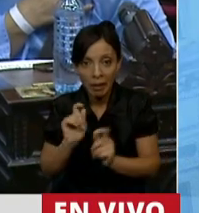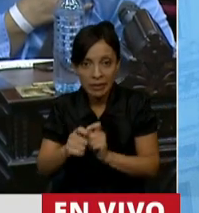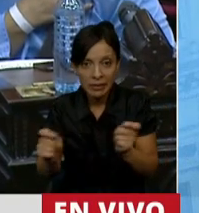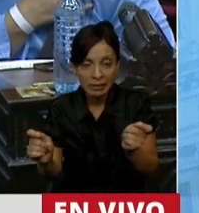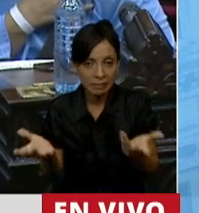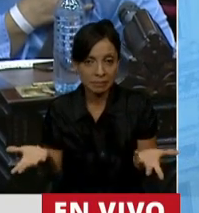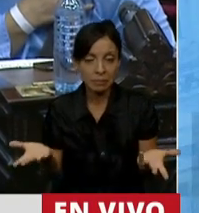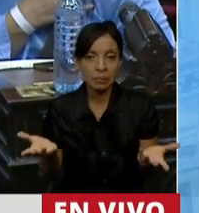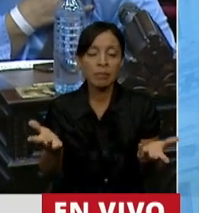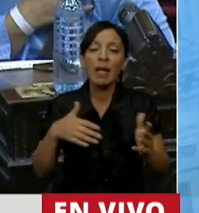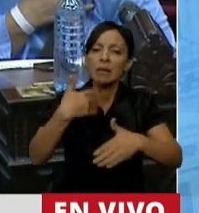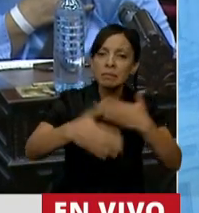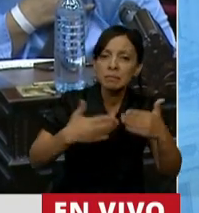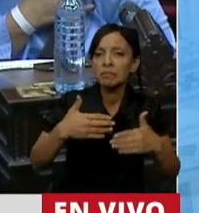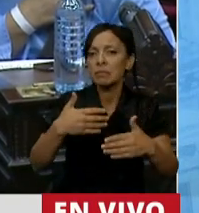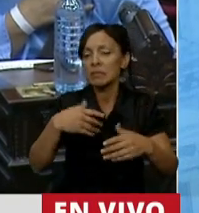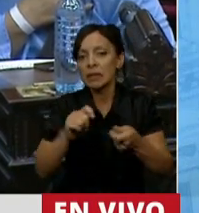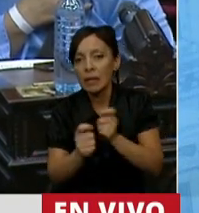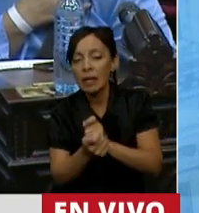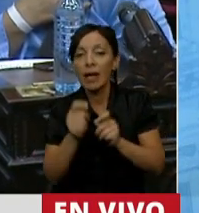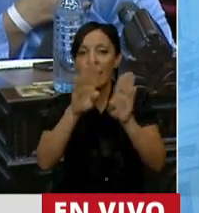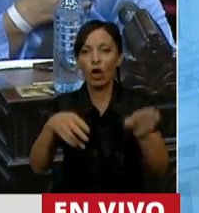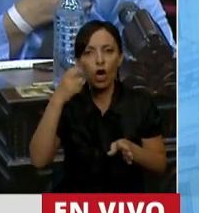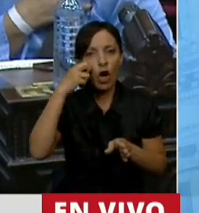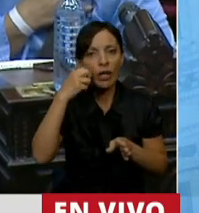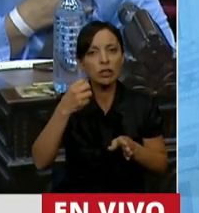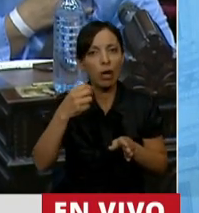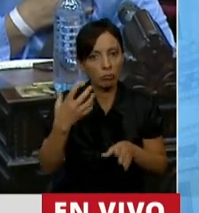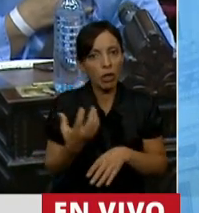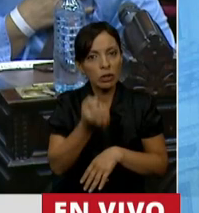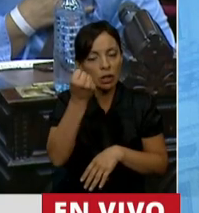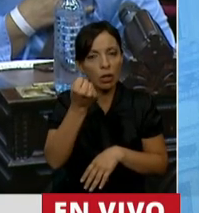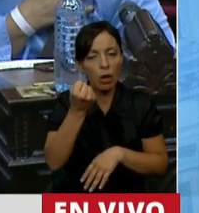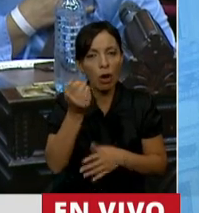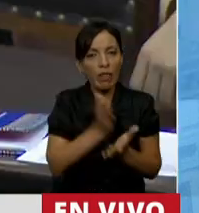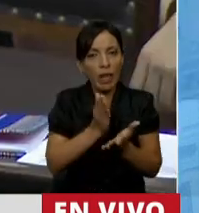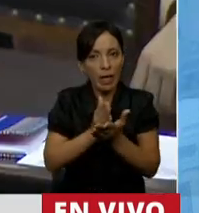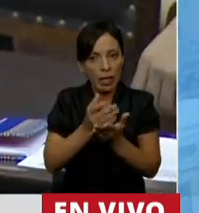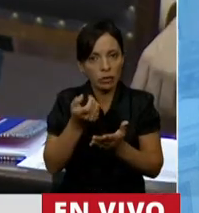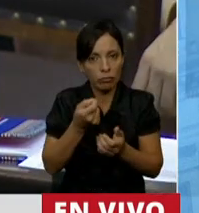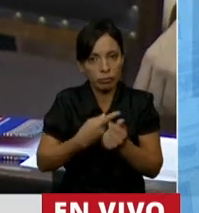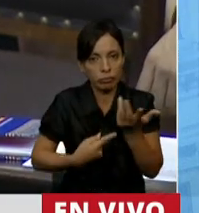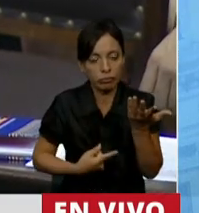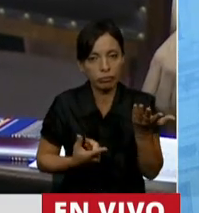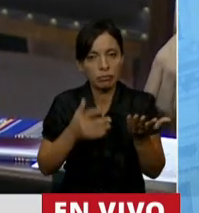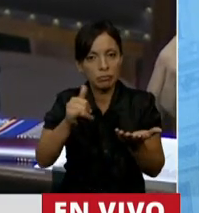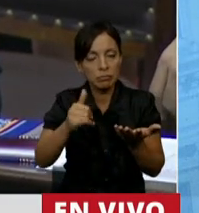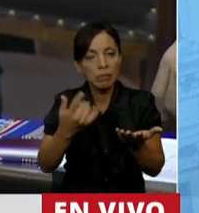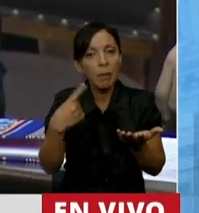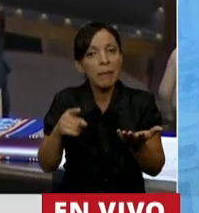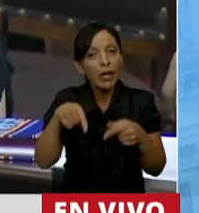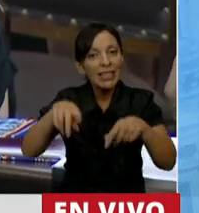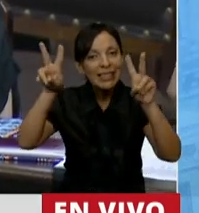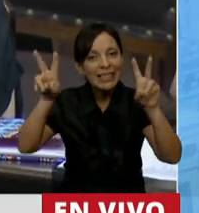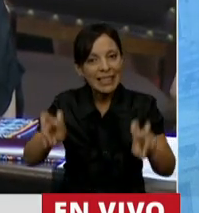en evolución, cambiante, dinámica, y este Congreso ha logrado la ampliación de muchísimos derechos. Hemos sido parte de eso, pero en este